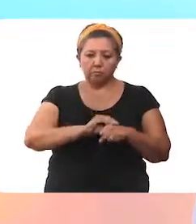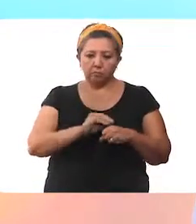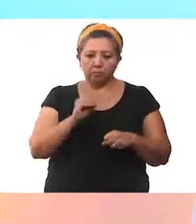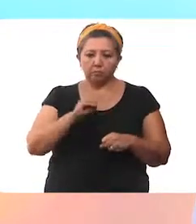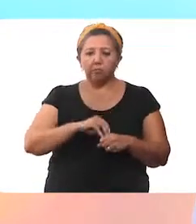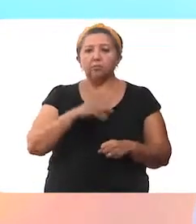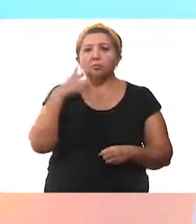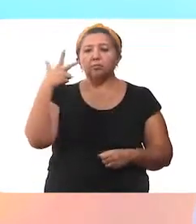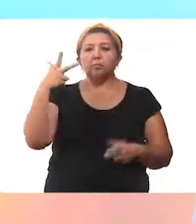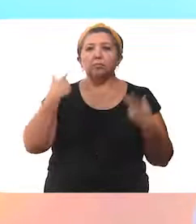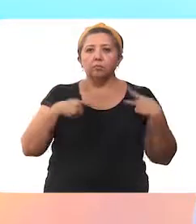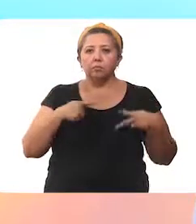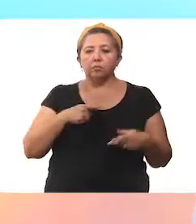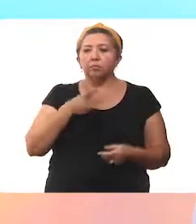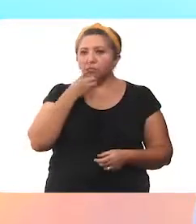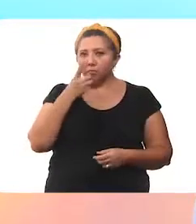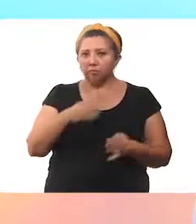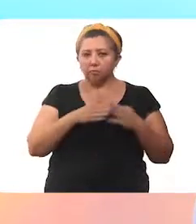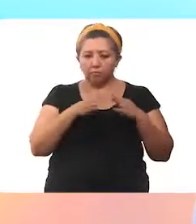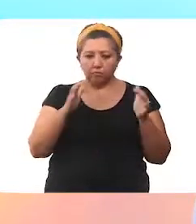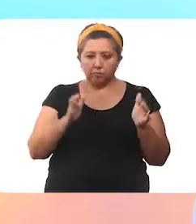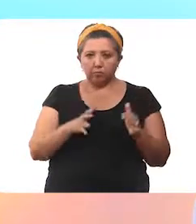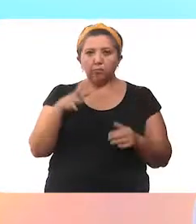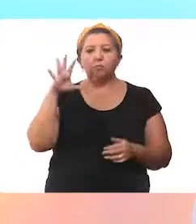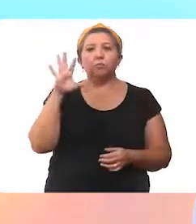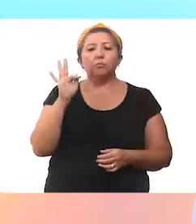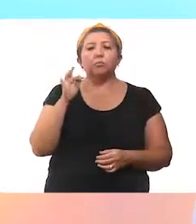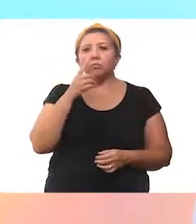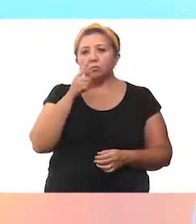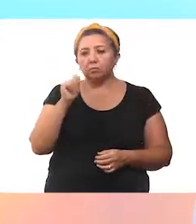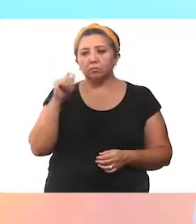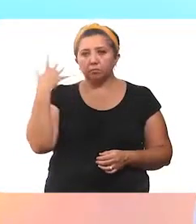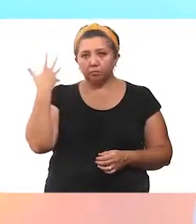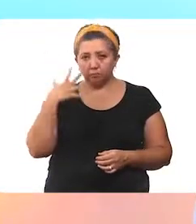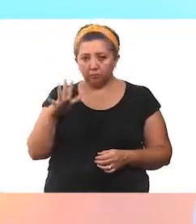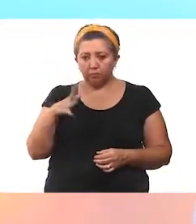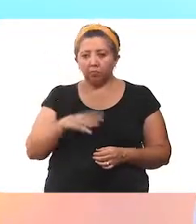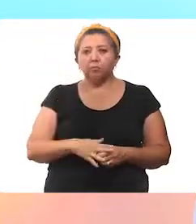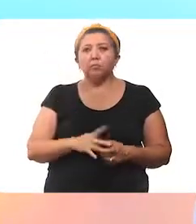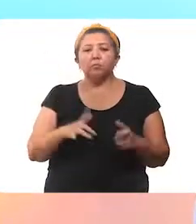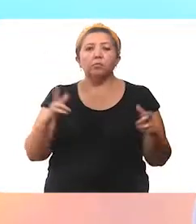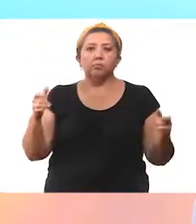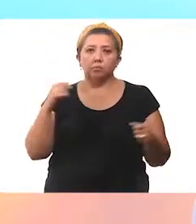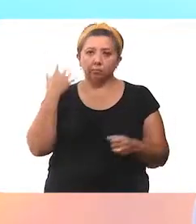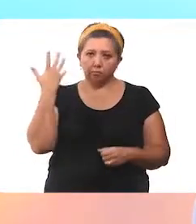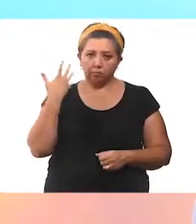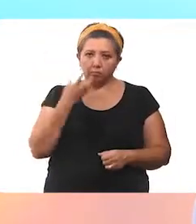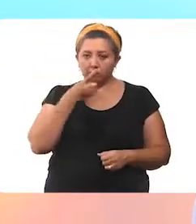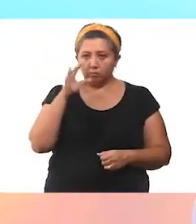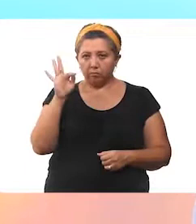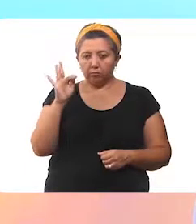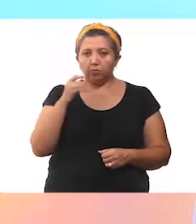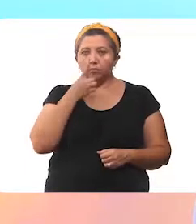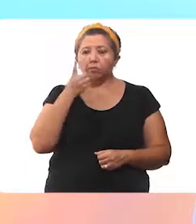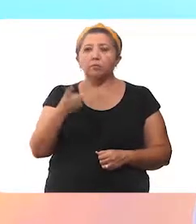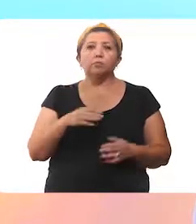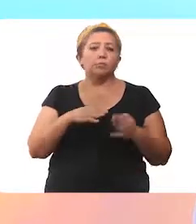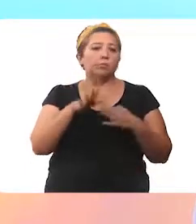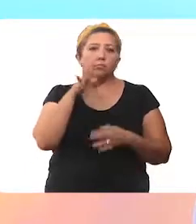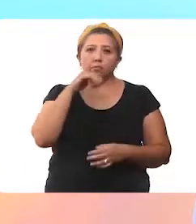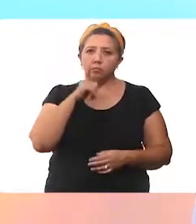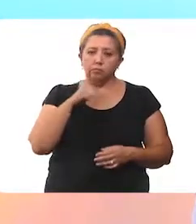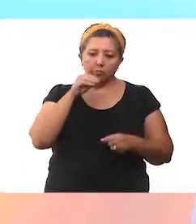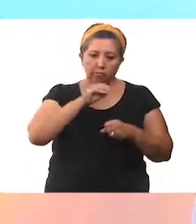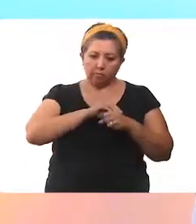permitido. 8 personas en embarcaciones menores de 40 pies y 10 personas para mayores a 40 pies. Las embarcaciones